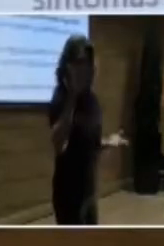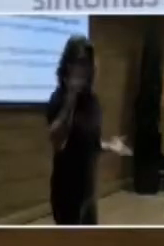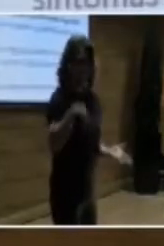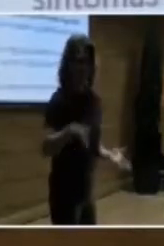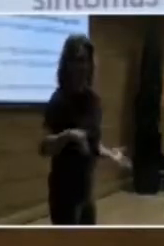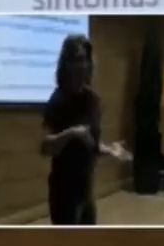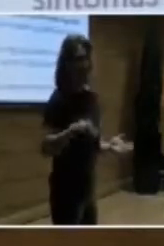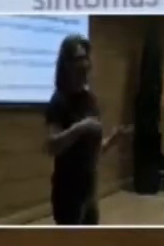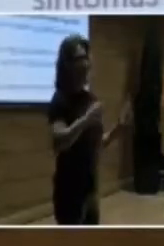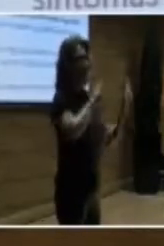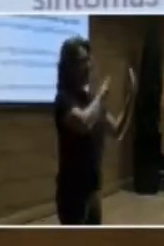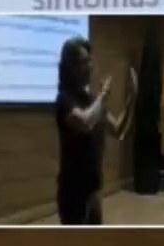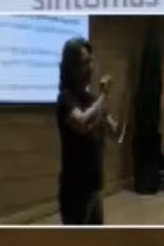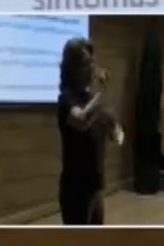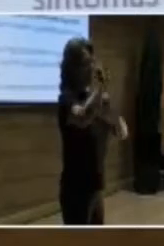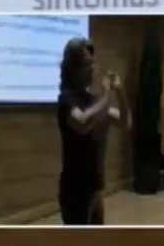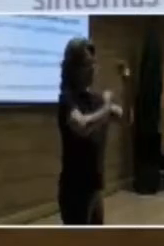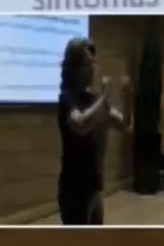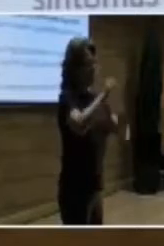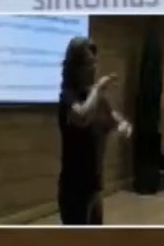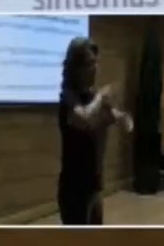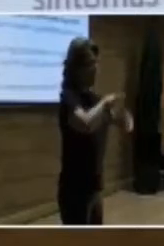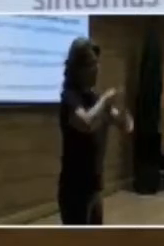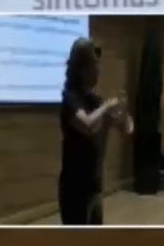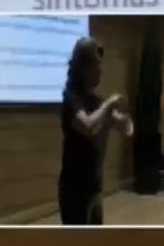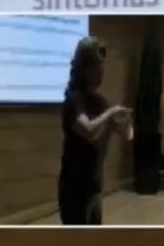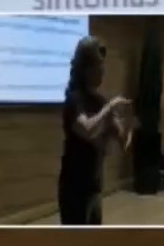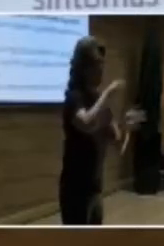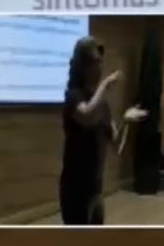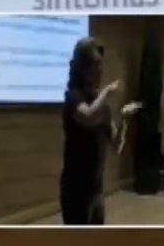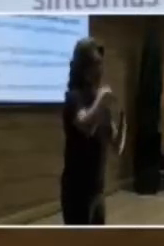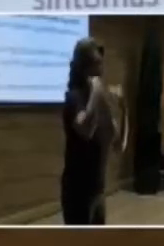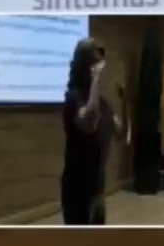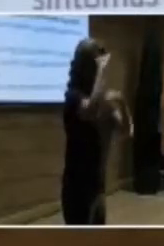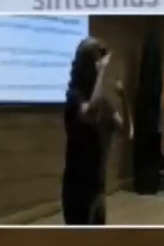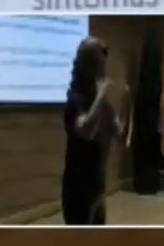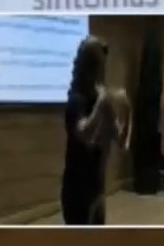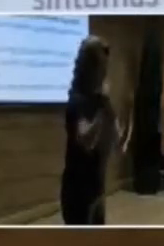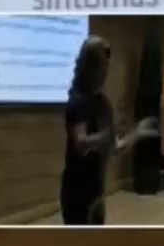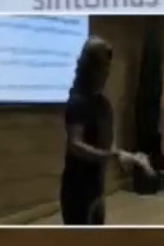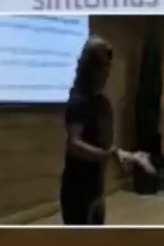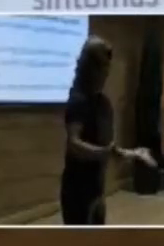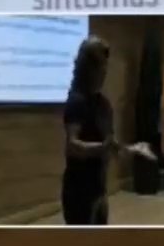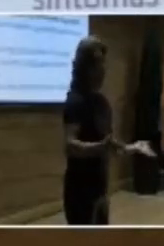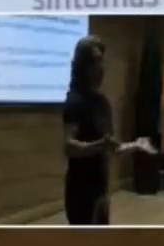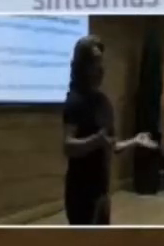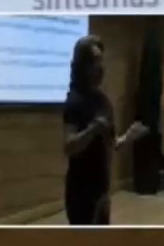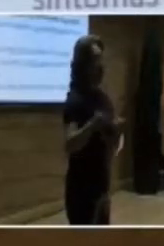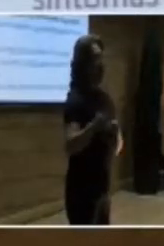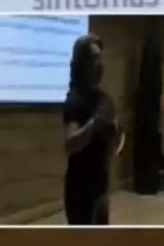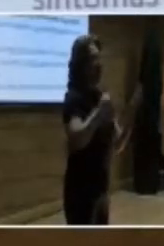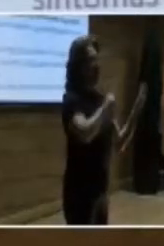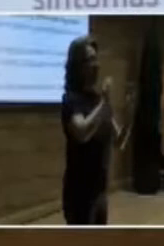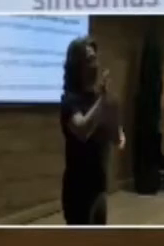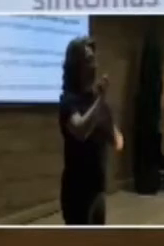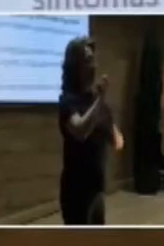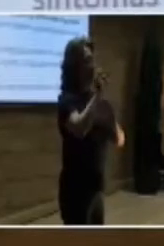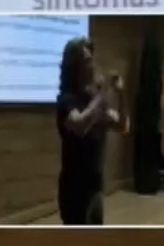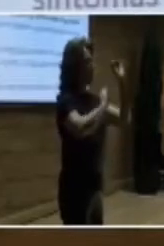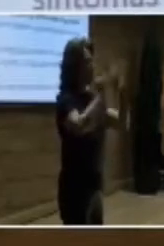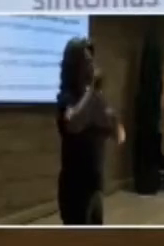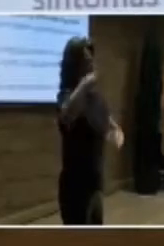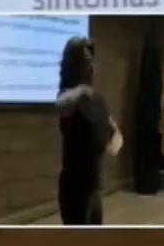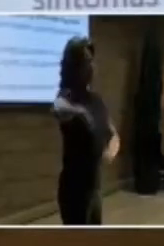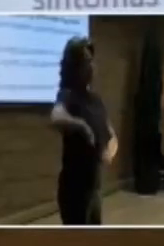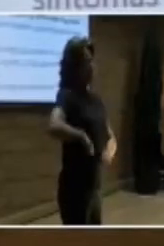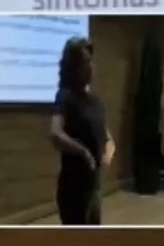del 70% de los médicos de primaria tienen menos de 10 minutos para valorar un deterioro cognitivo y más del 60% de los especialistas